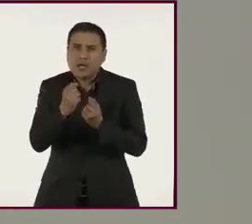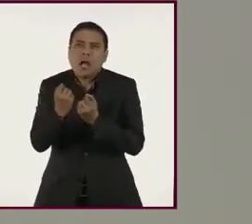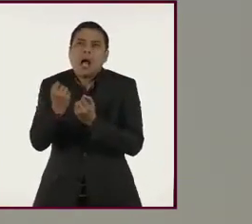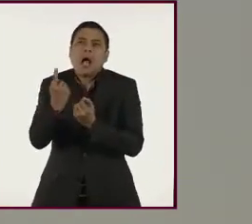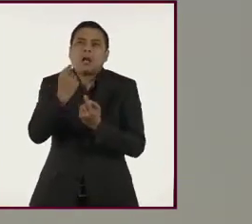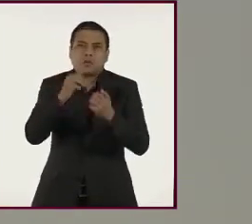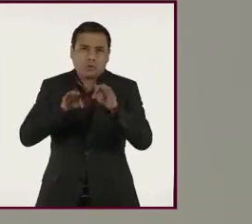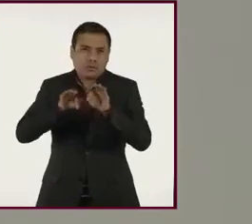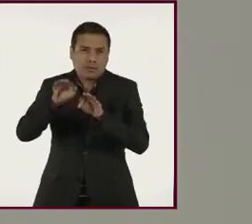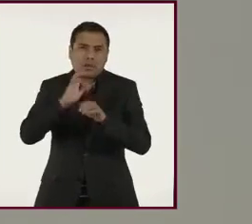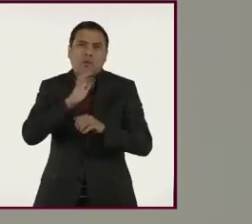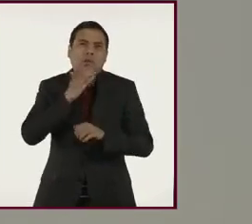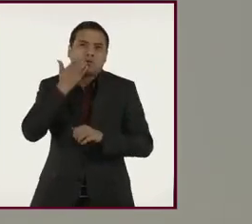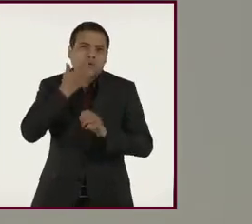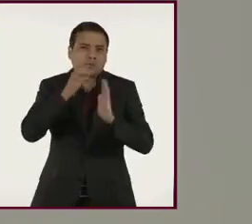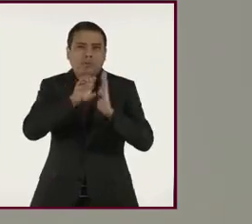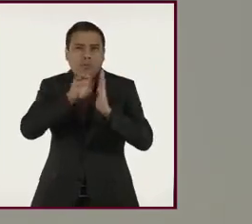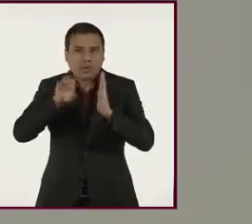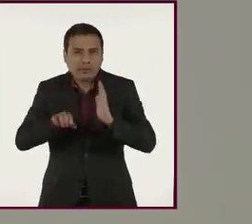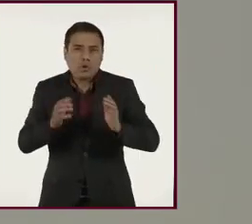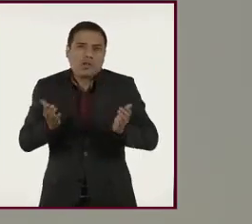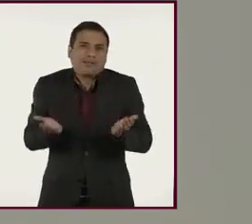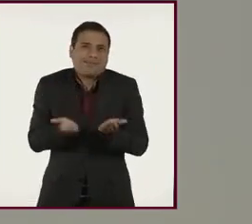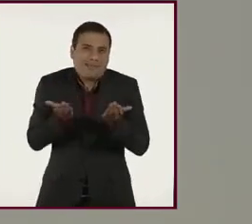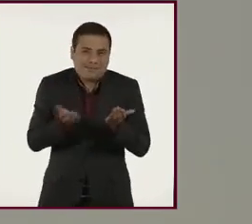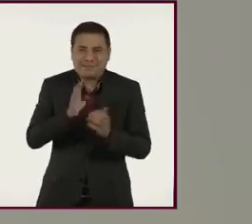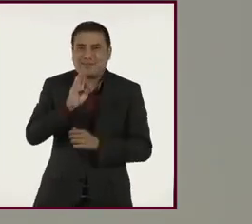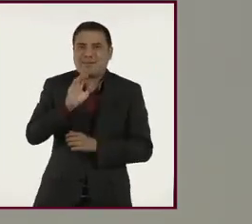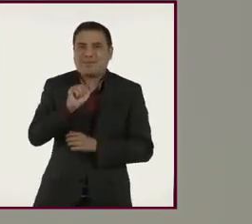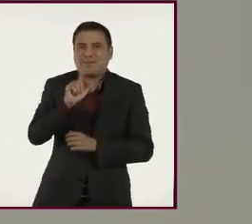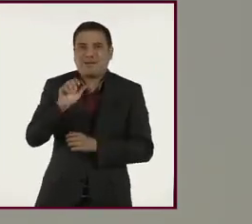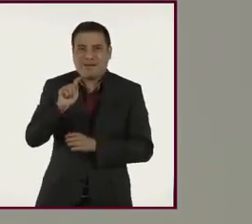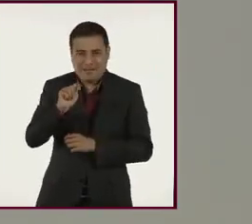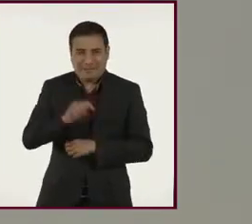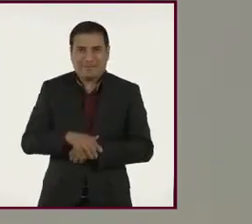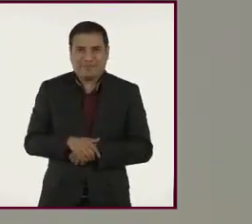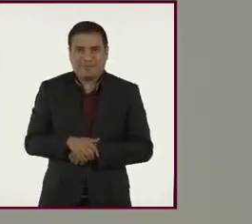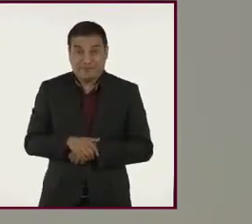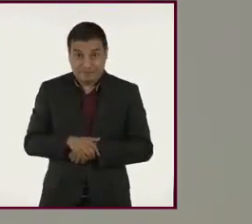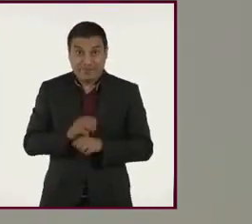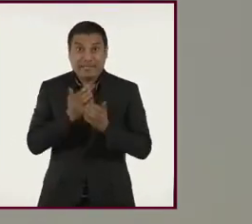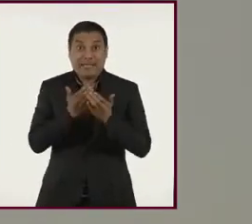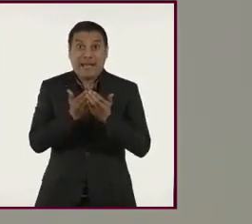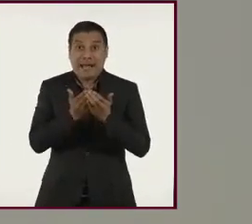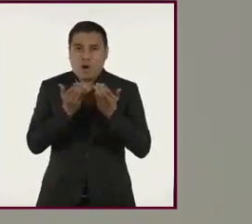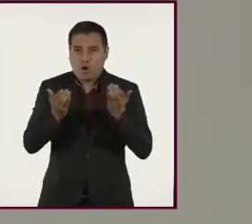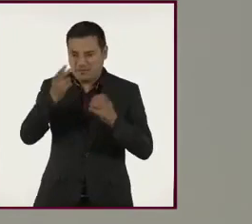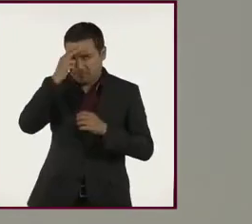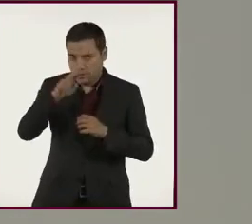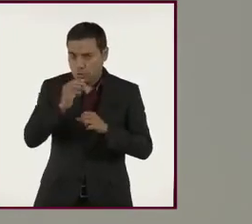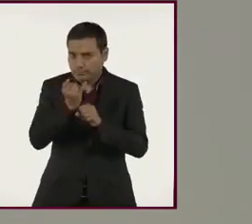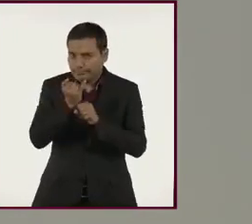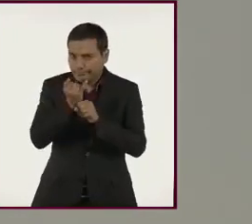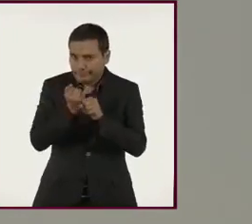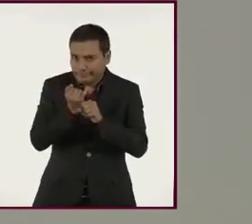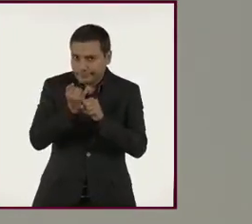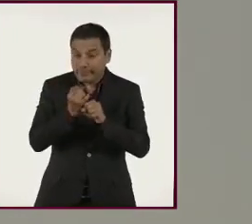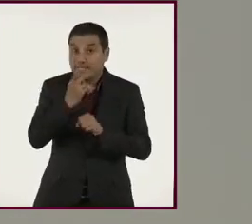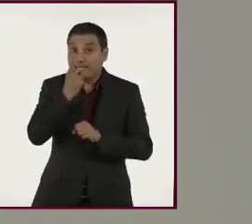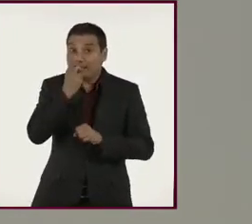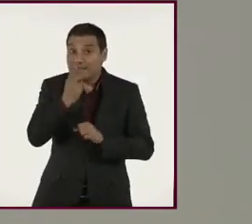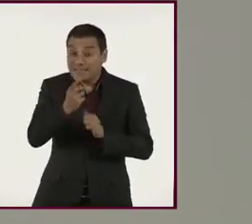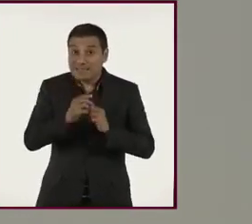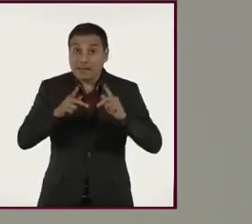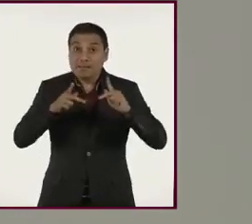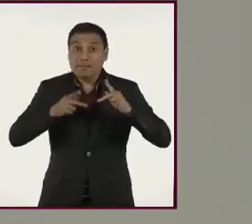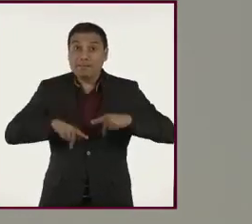es la danza, el ballet. Y en este estudio que se hizo en población mexicana se identificó que han ido transicionando la